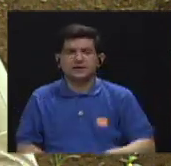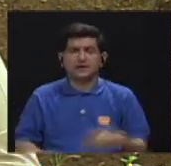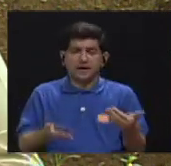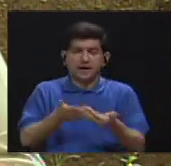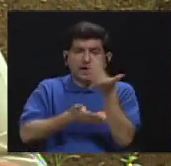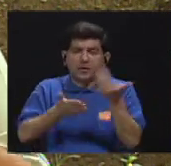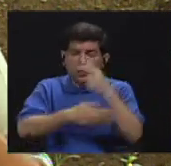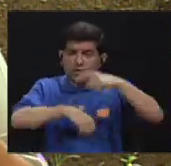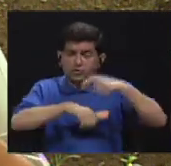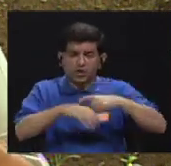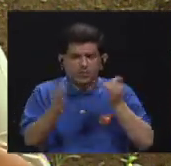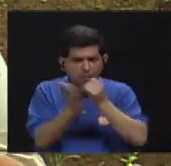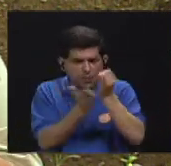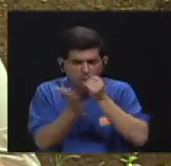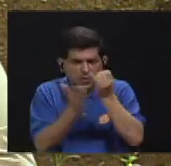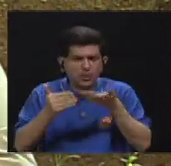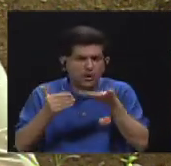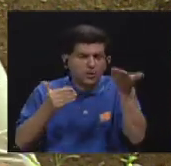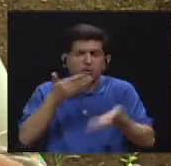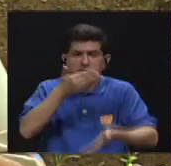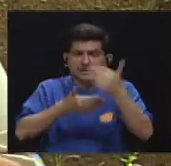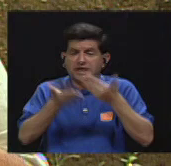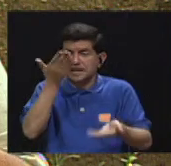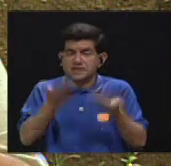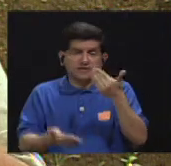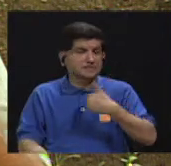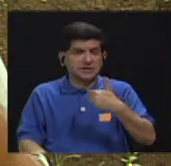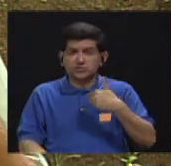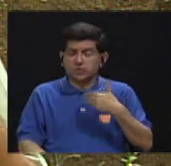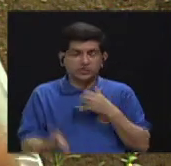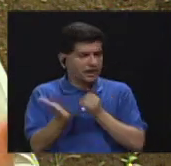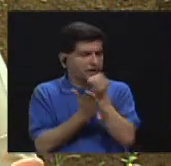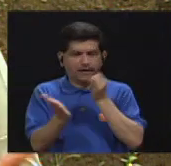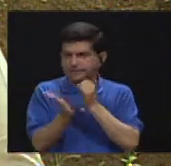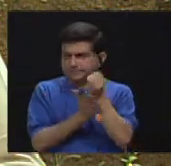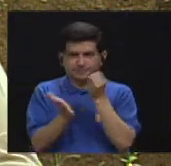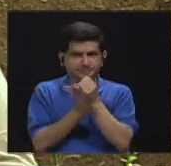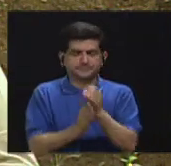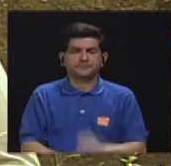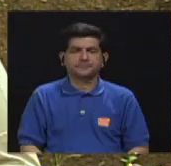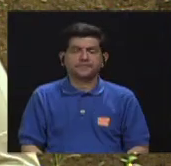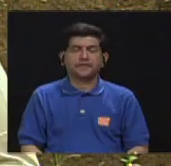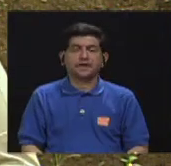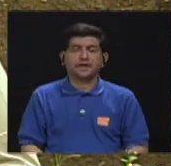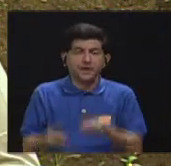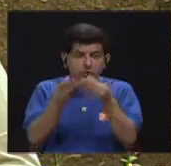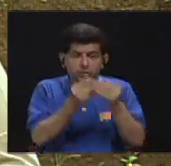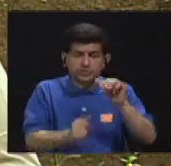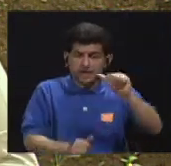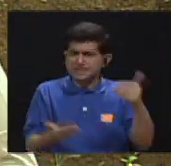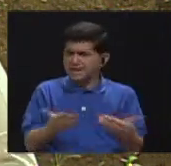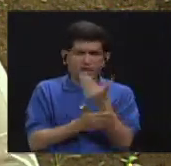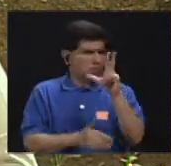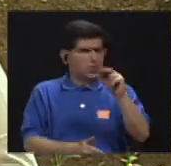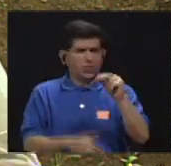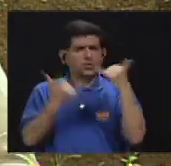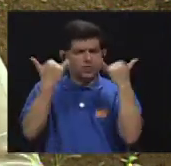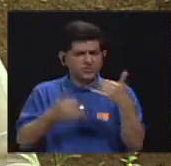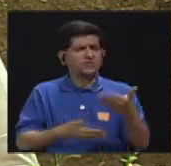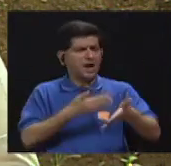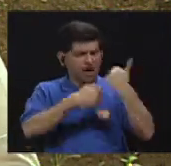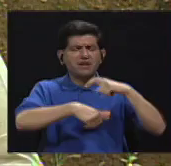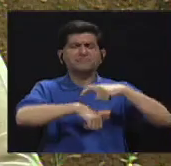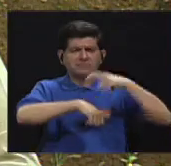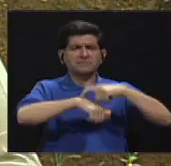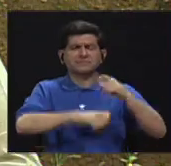tempranos, es que se han investigado mucho más elementos que anteriormente no había tanta investigación. Entonces la arginina no es que sea algo reciente, en realidad ya lleva